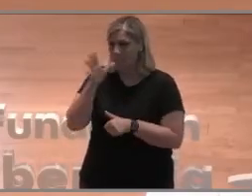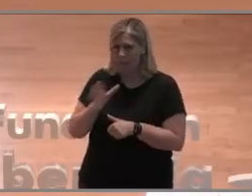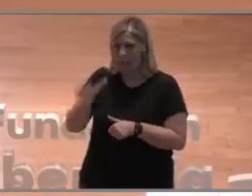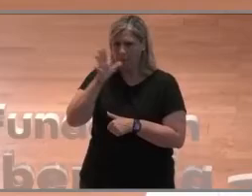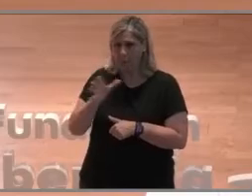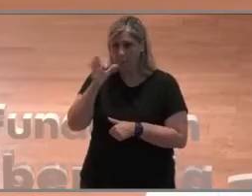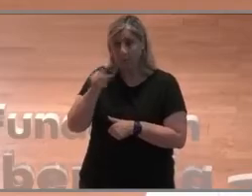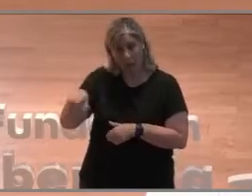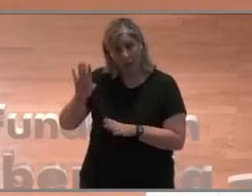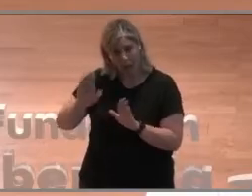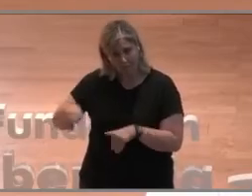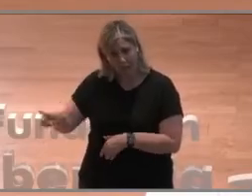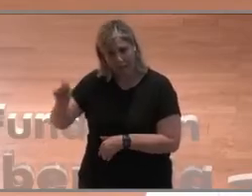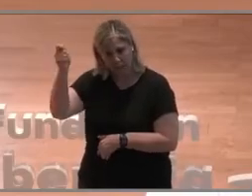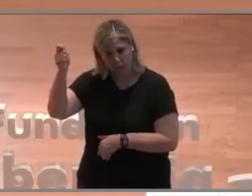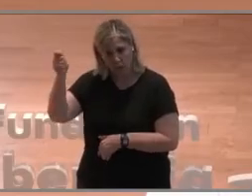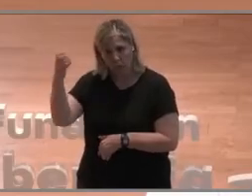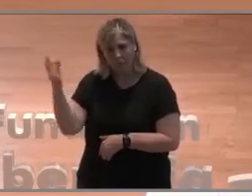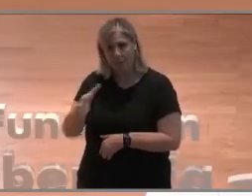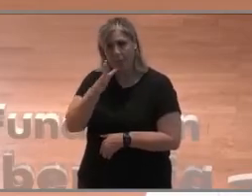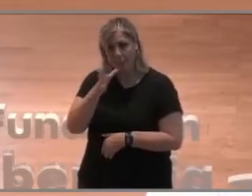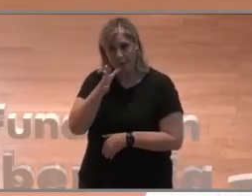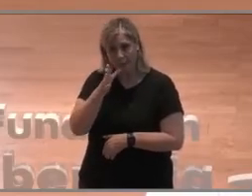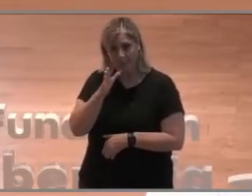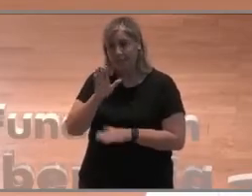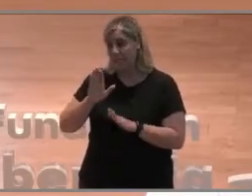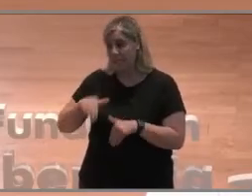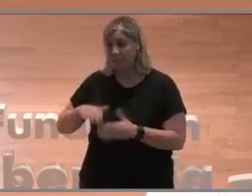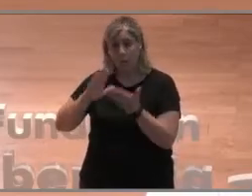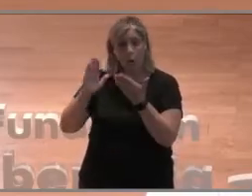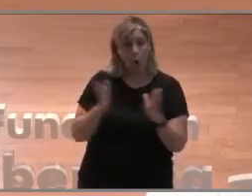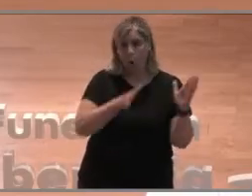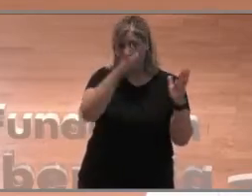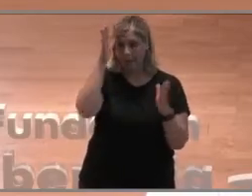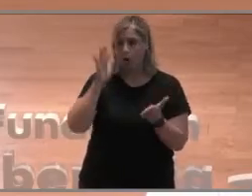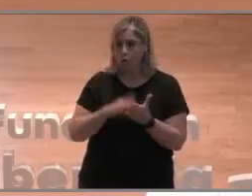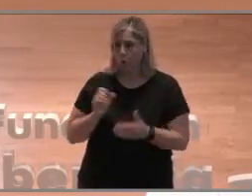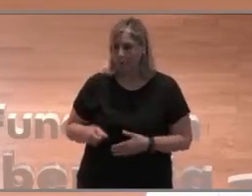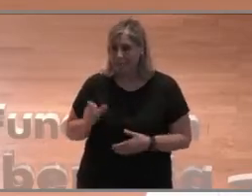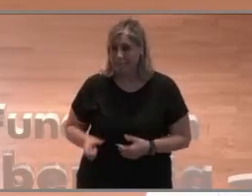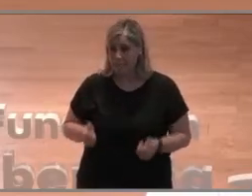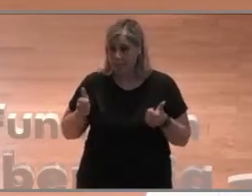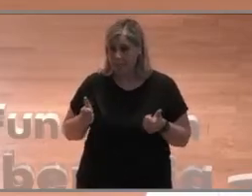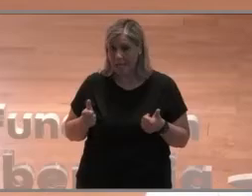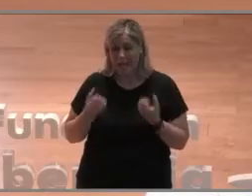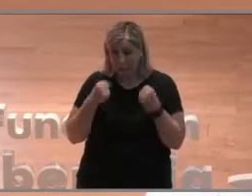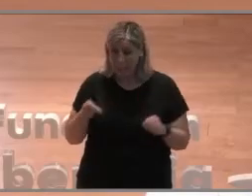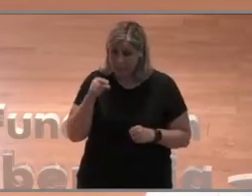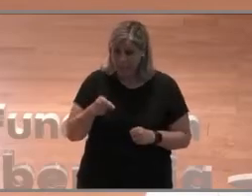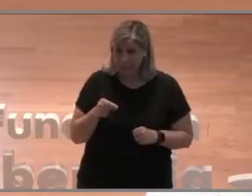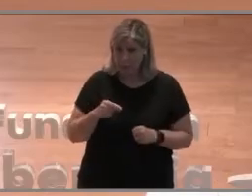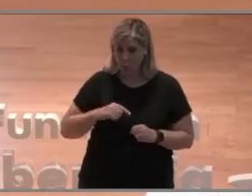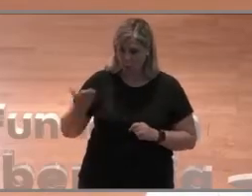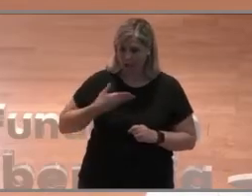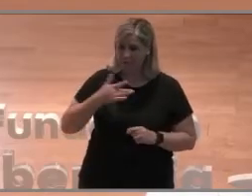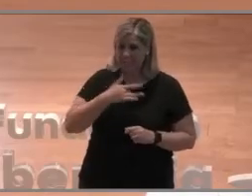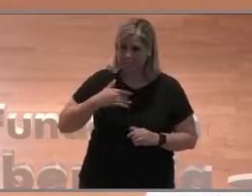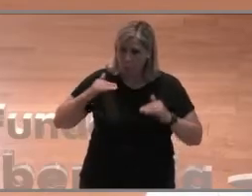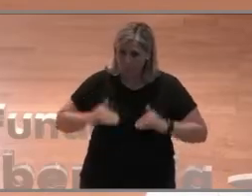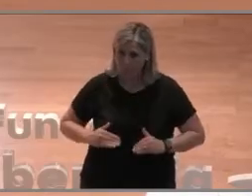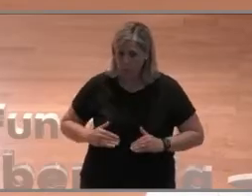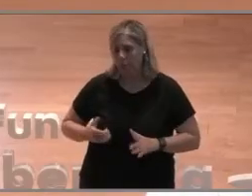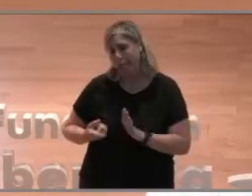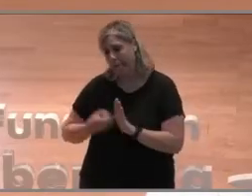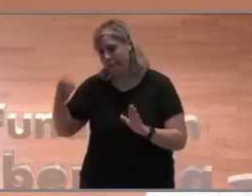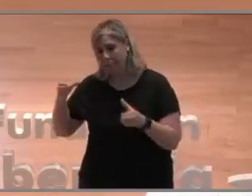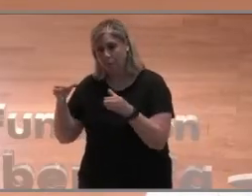han tenido éxito. Y a pesar de cada vez olas más frecuentes, intensas y duraderas, se ha reducido el impacto en salud, salvo en el grupo de edad